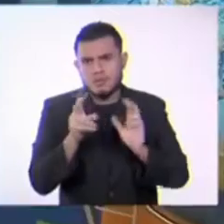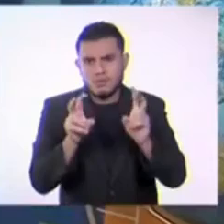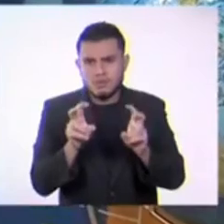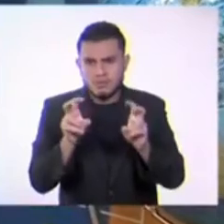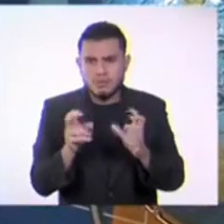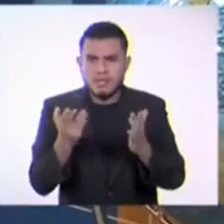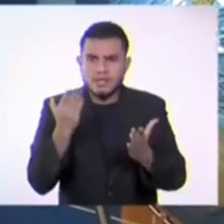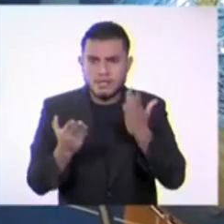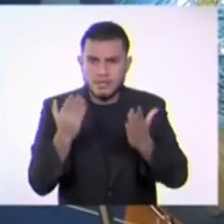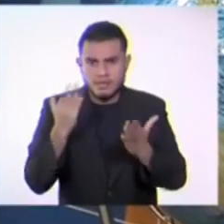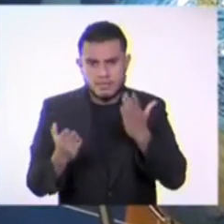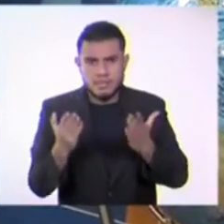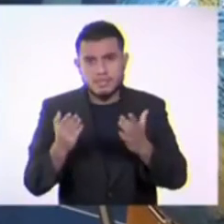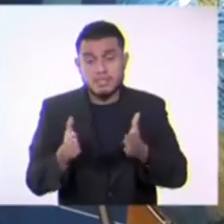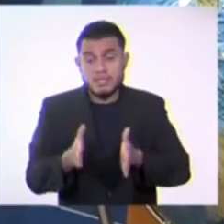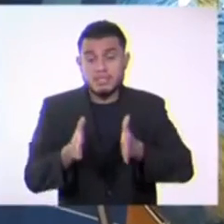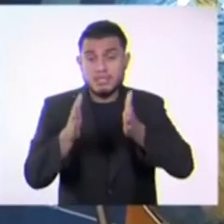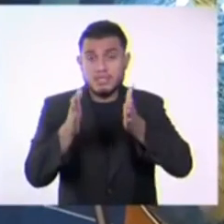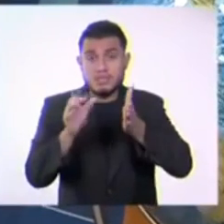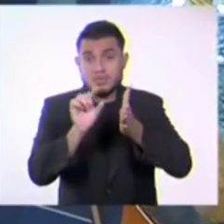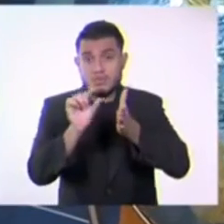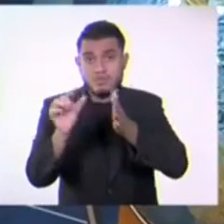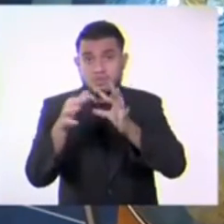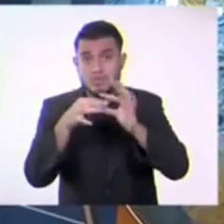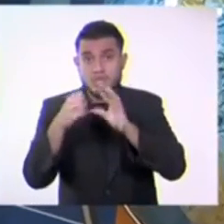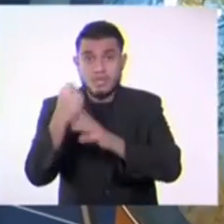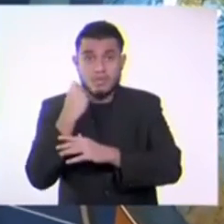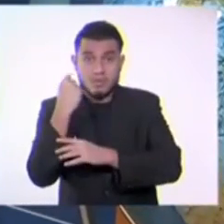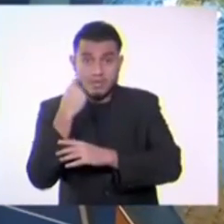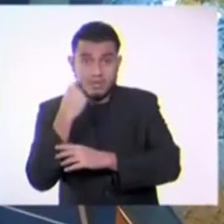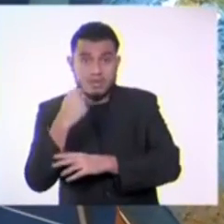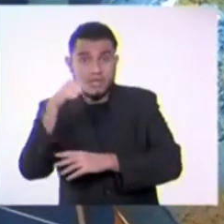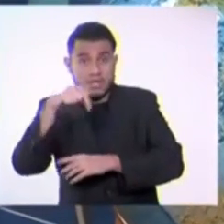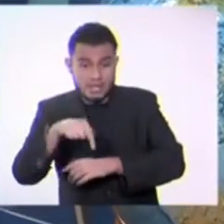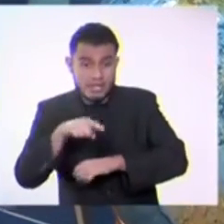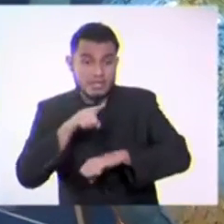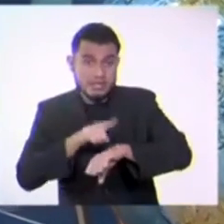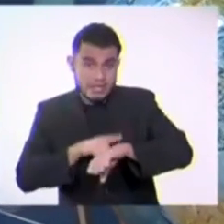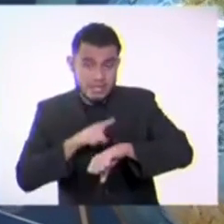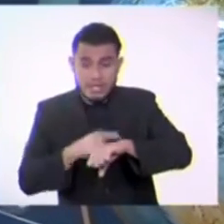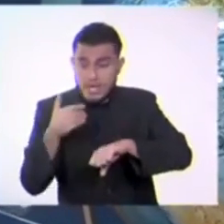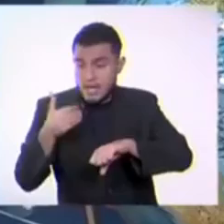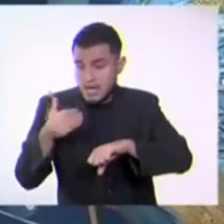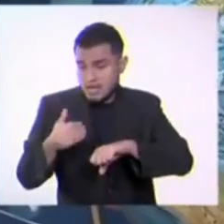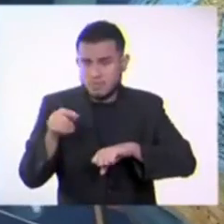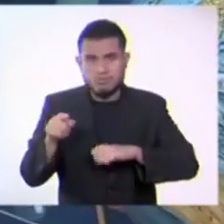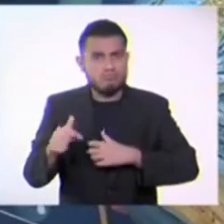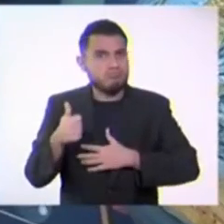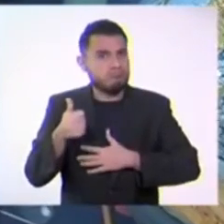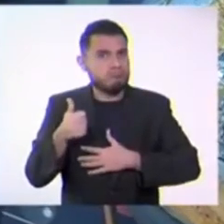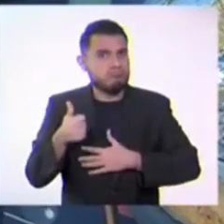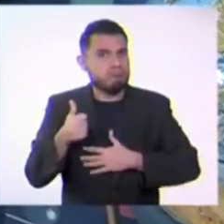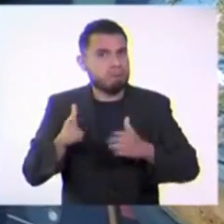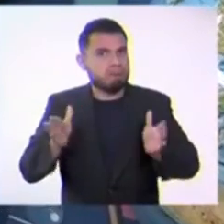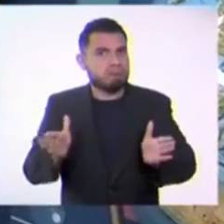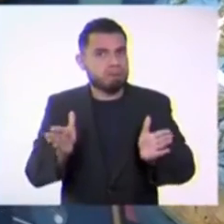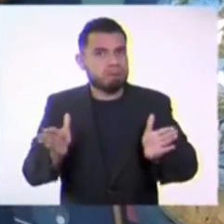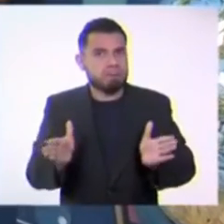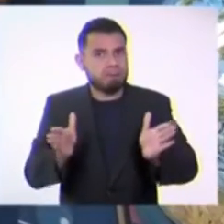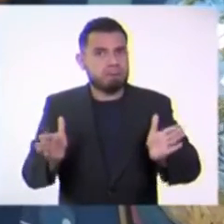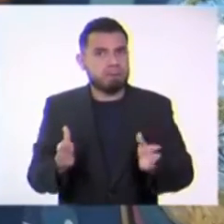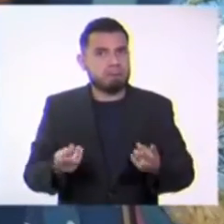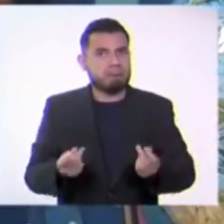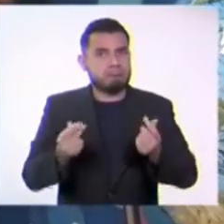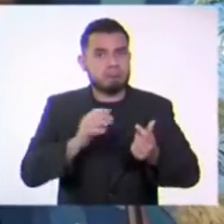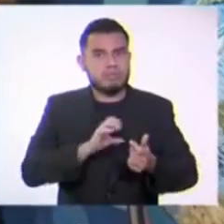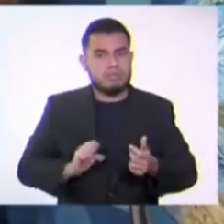de las instituciones importantes como las que hemos visto, que esta década fue una de las que se conocen como las más pujantes y que la